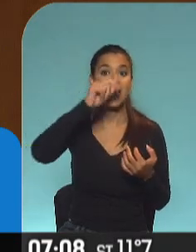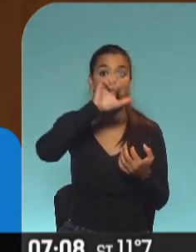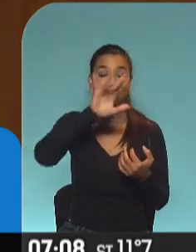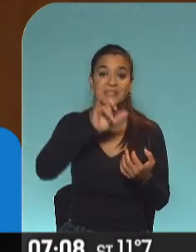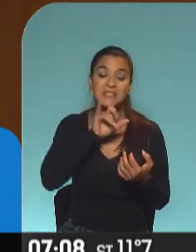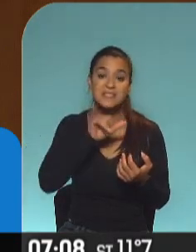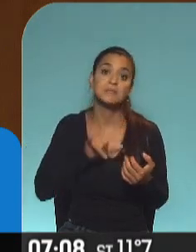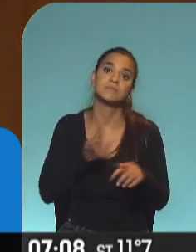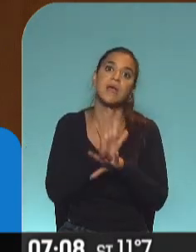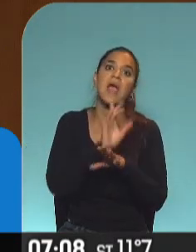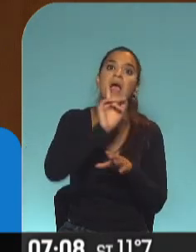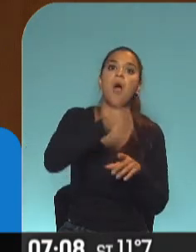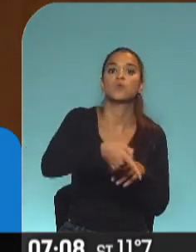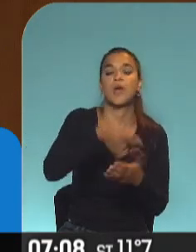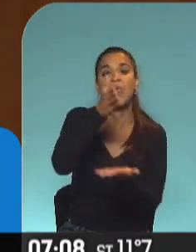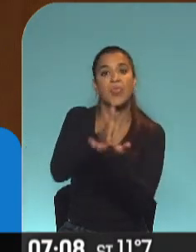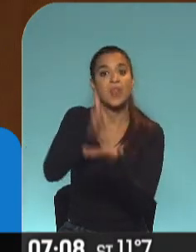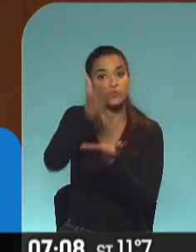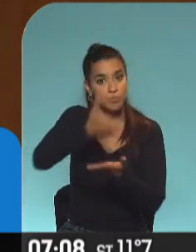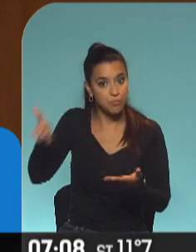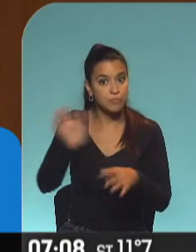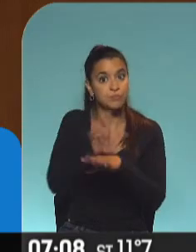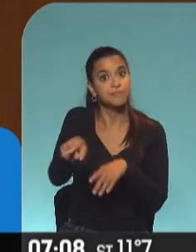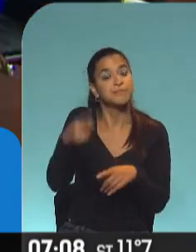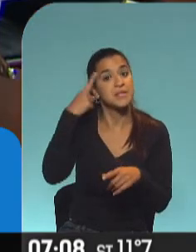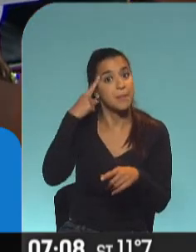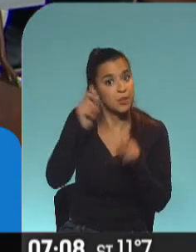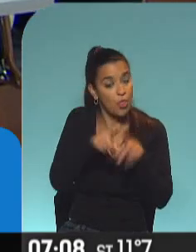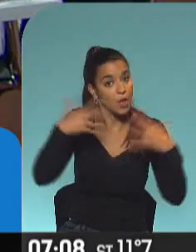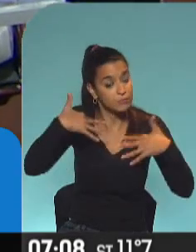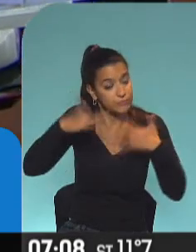derechos humanos en las que él, bueno, tuvo posturas muy polémicas. Gracias, Vero. Gracias, Néstor.